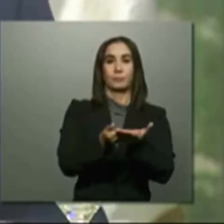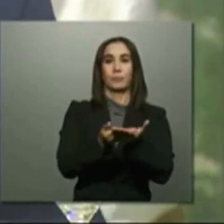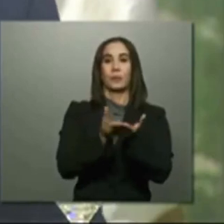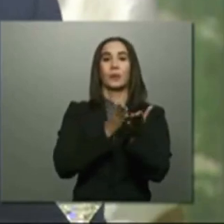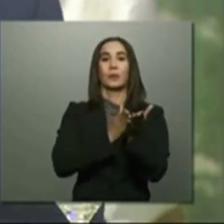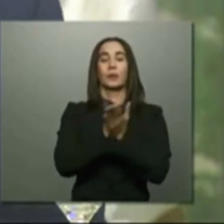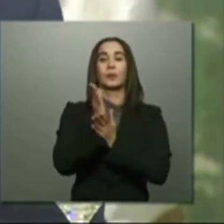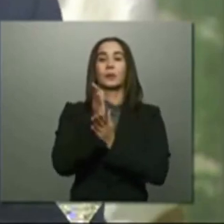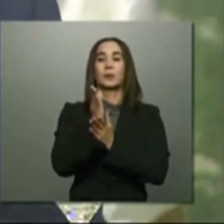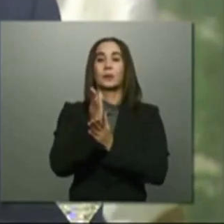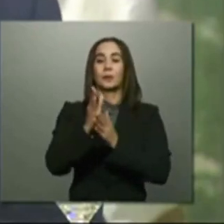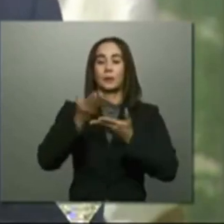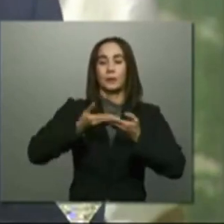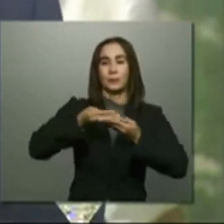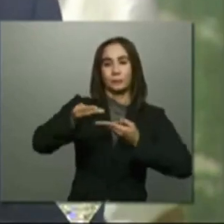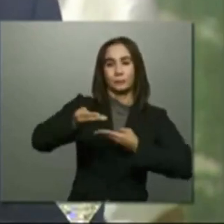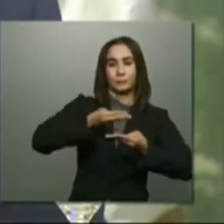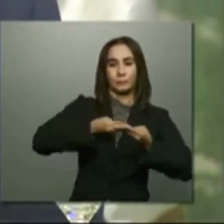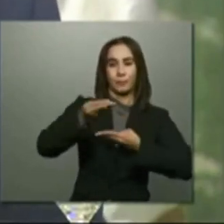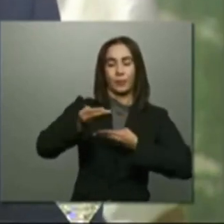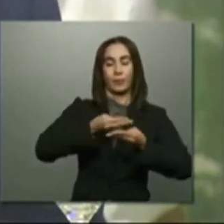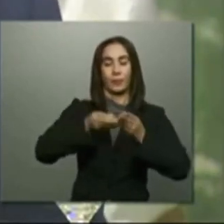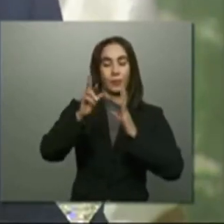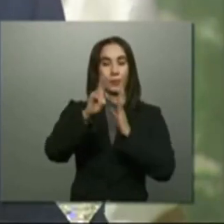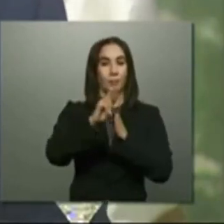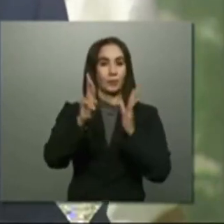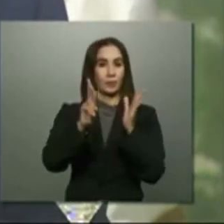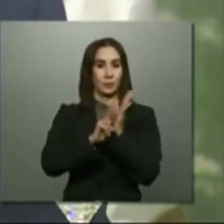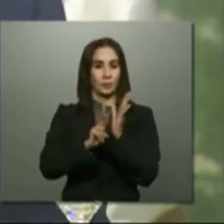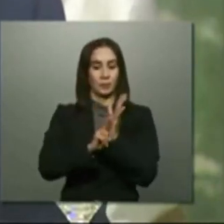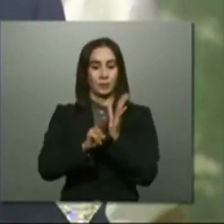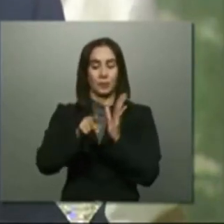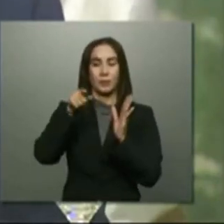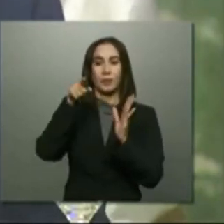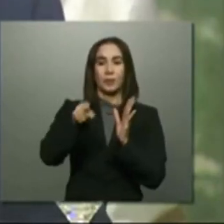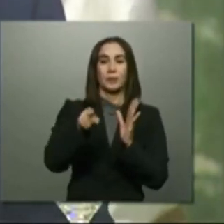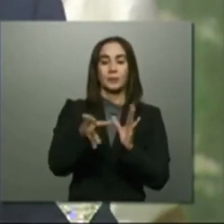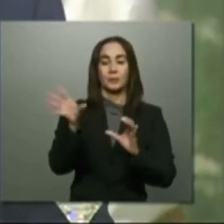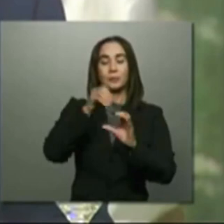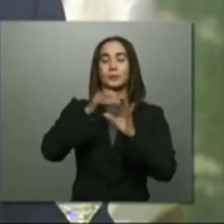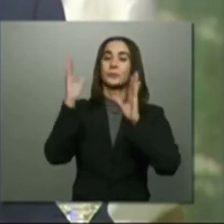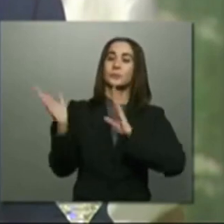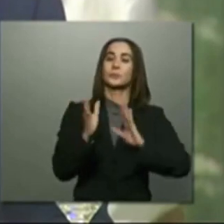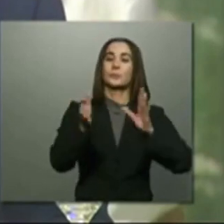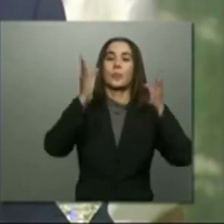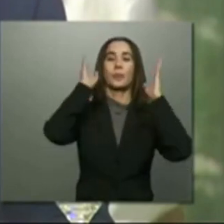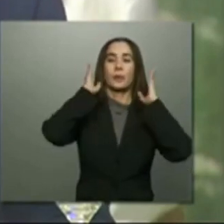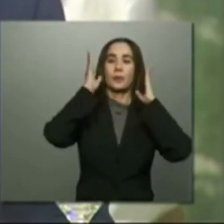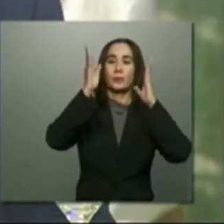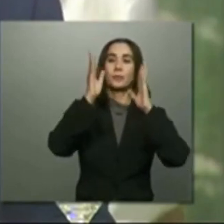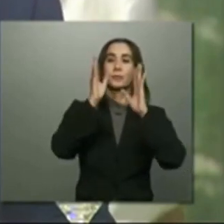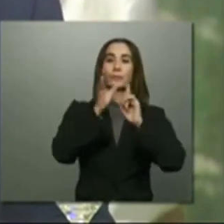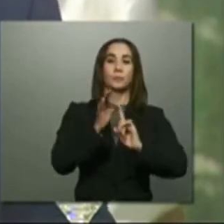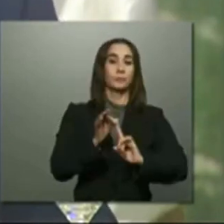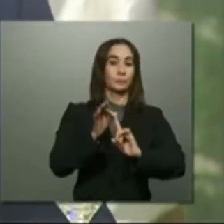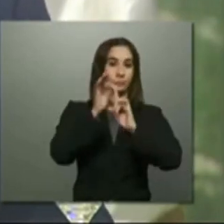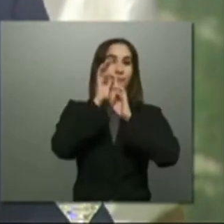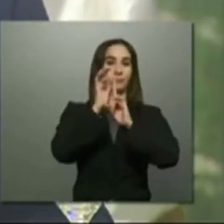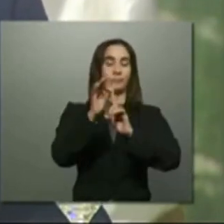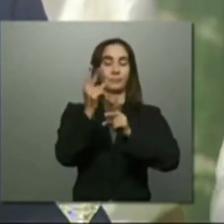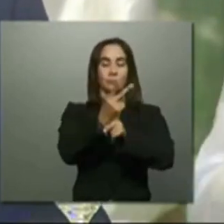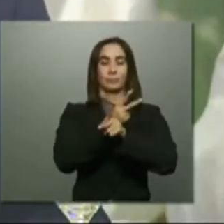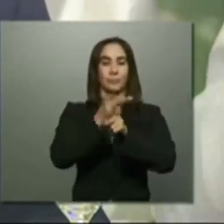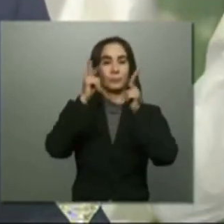transparencia. Conversaba con alguien que me dice que le dijo un señor que él había matado o asesinado uno en Santo